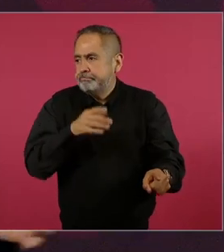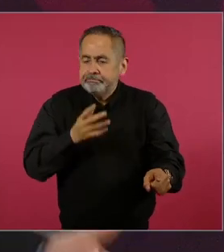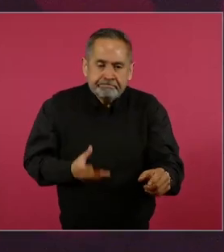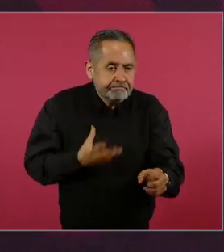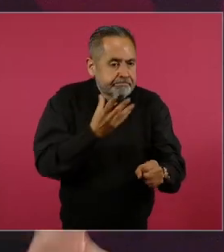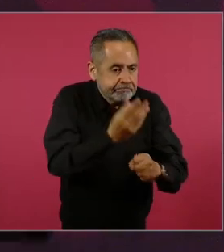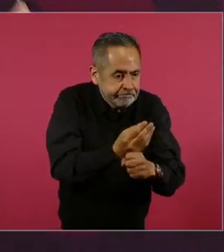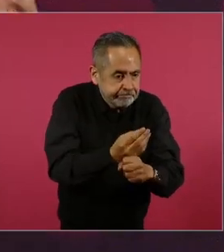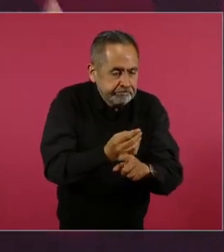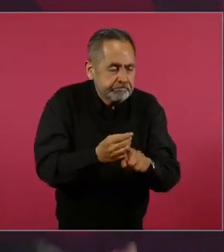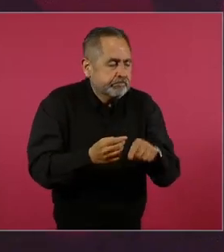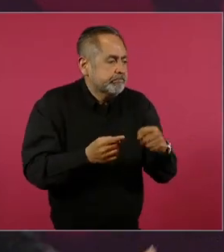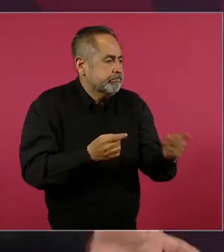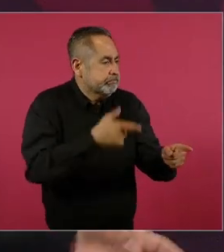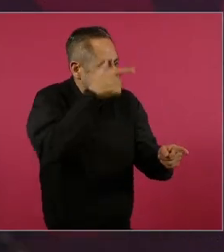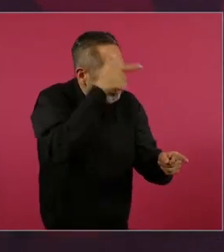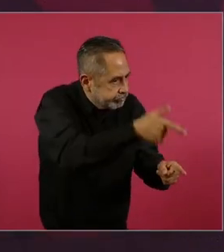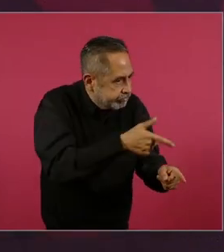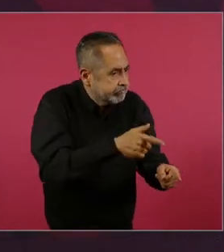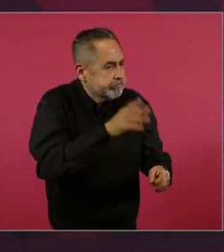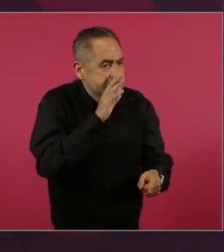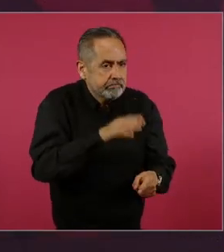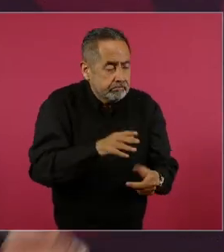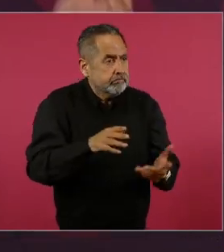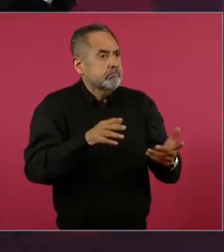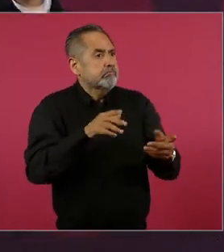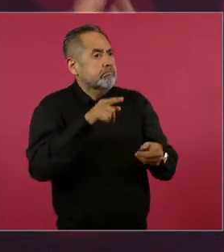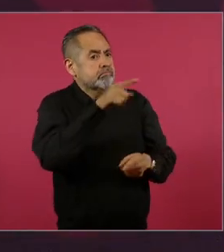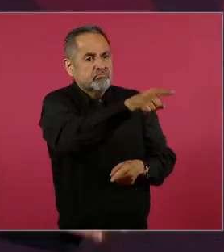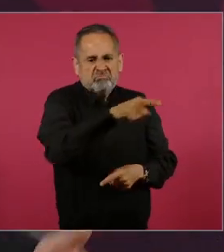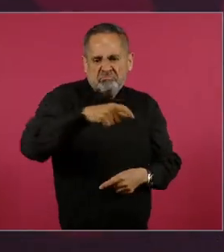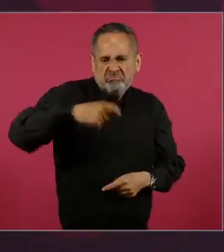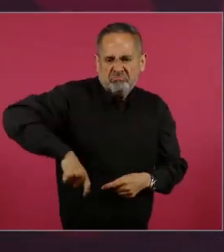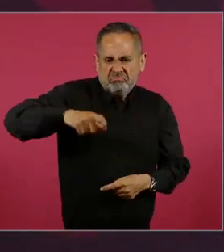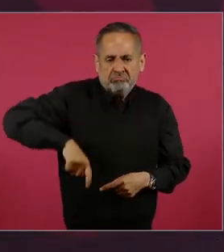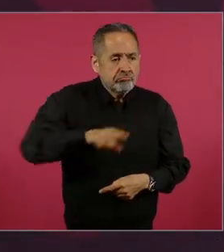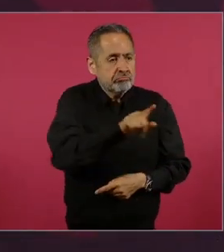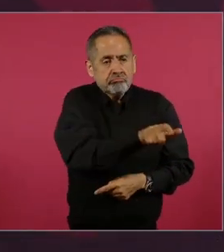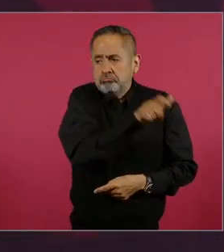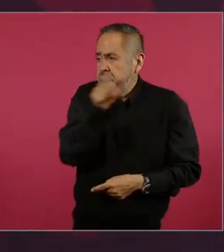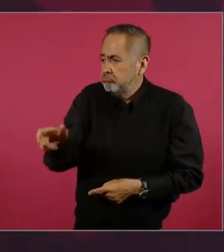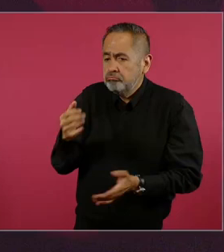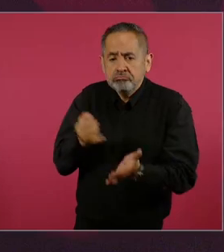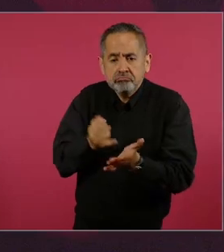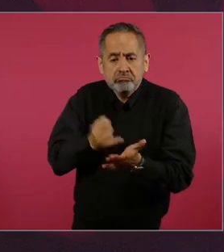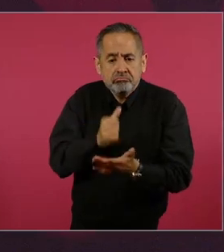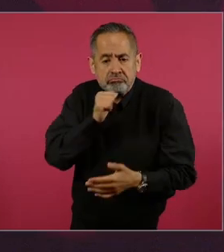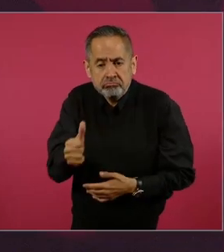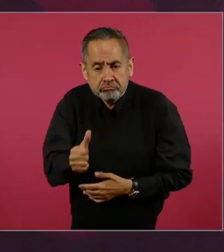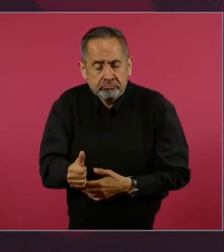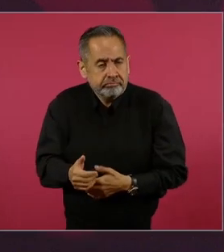de que en efecto no pagaban impuestos los potentados